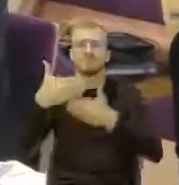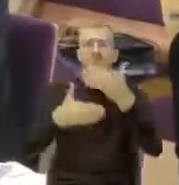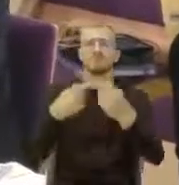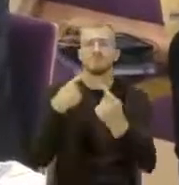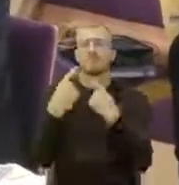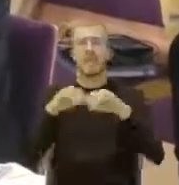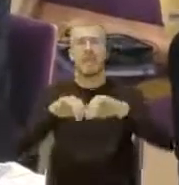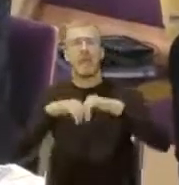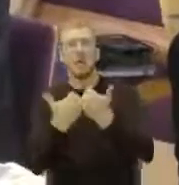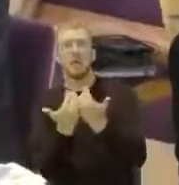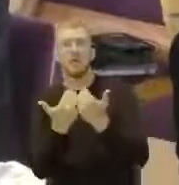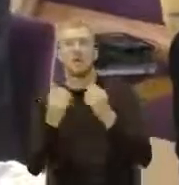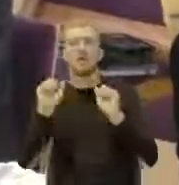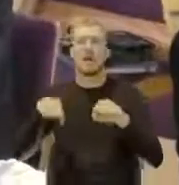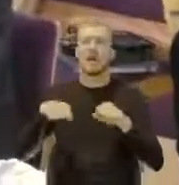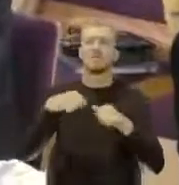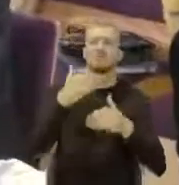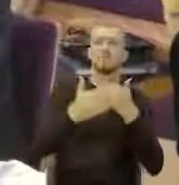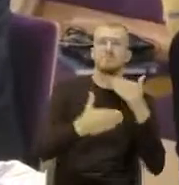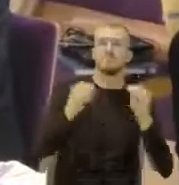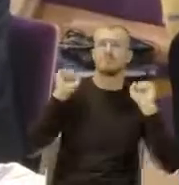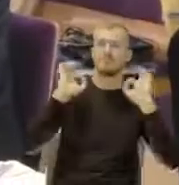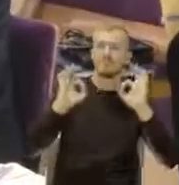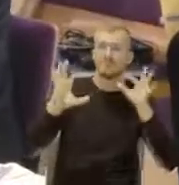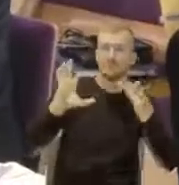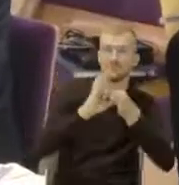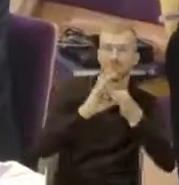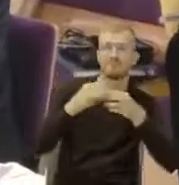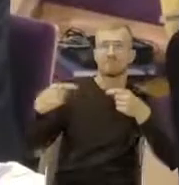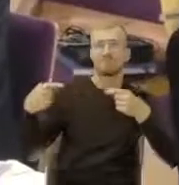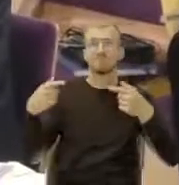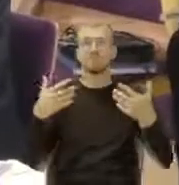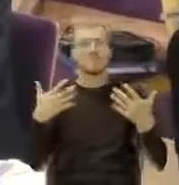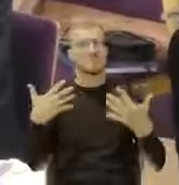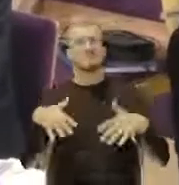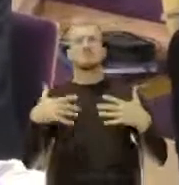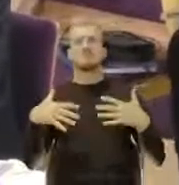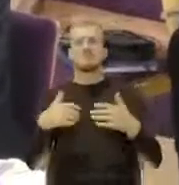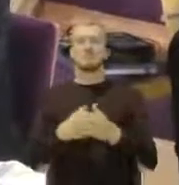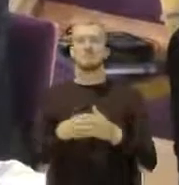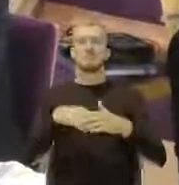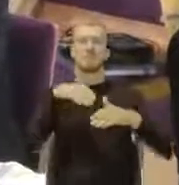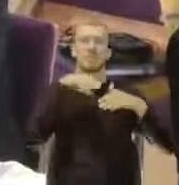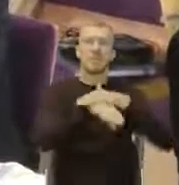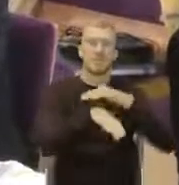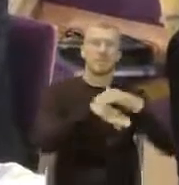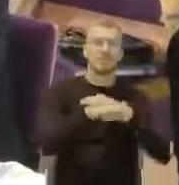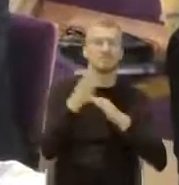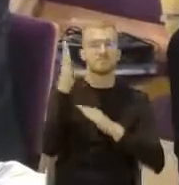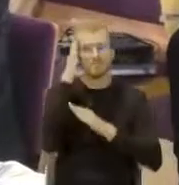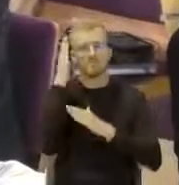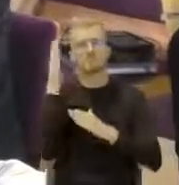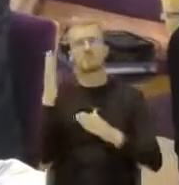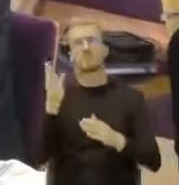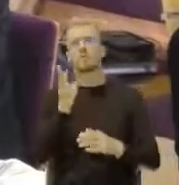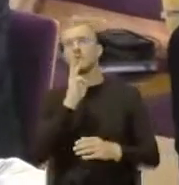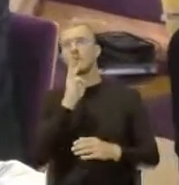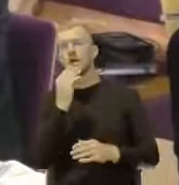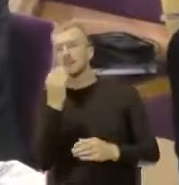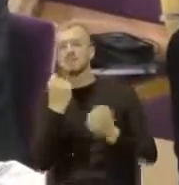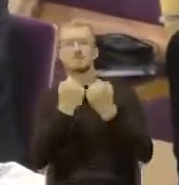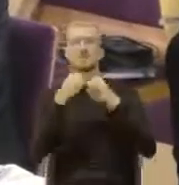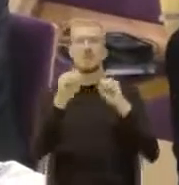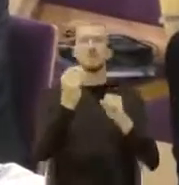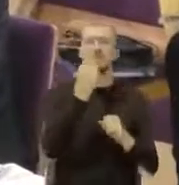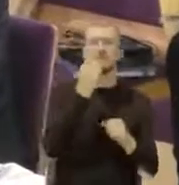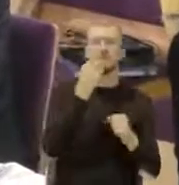agua potable, de la soberanía alimentaria, de la migración, de la transición energética, de la